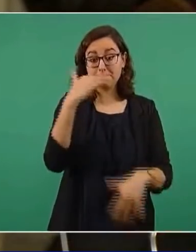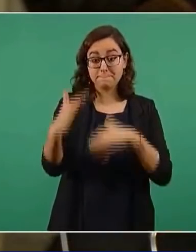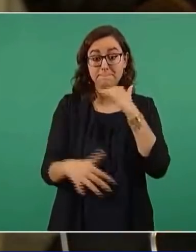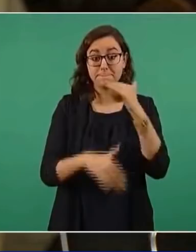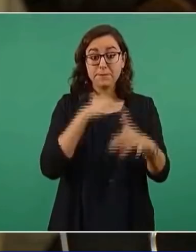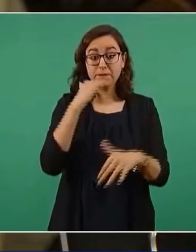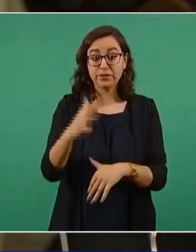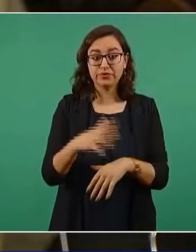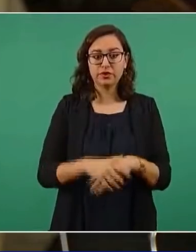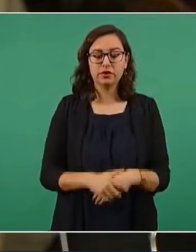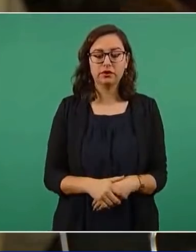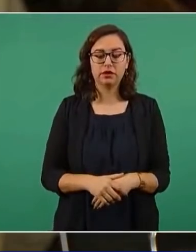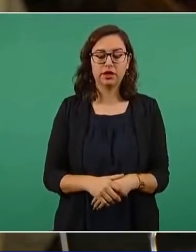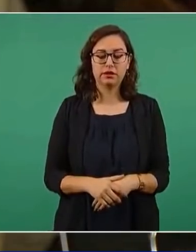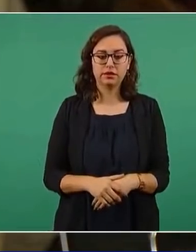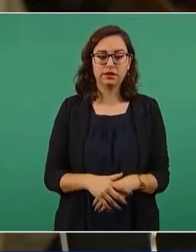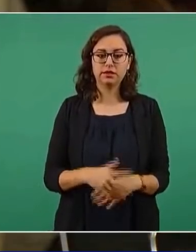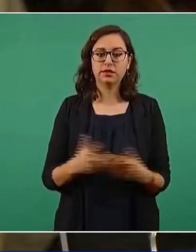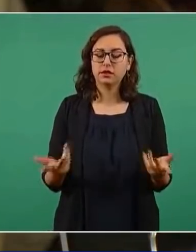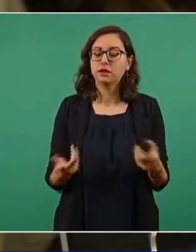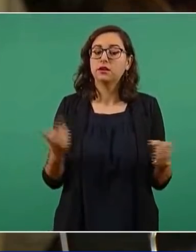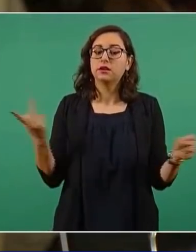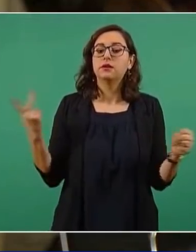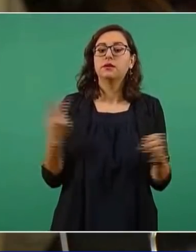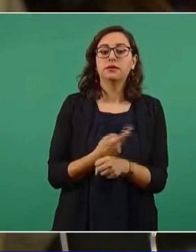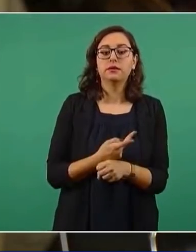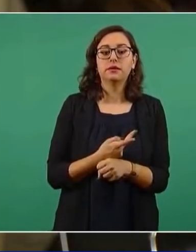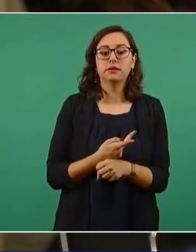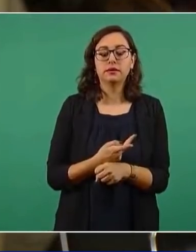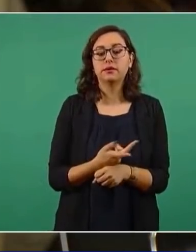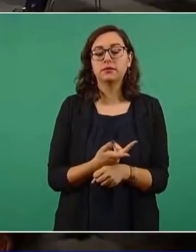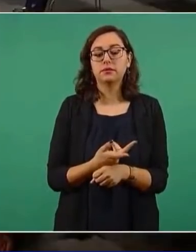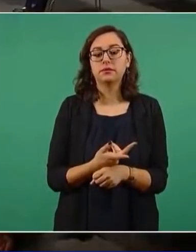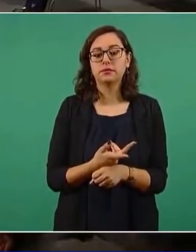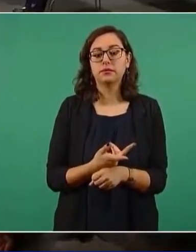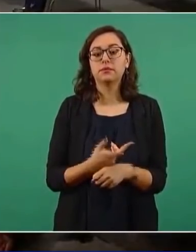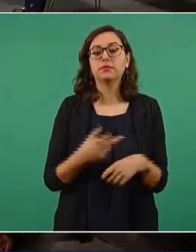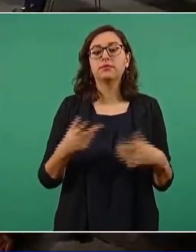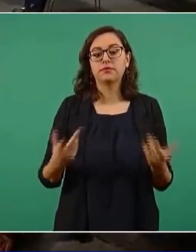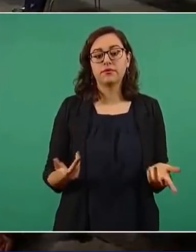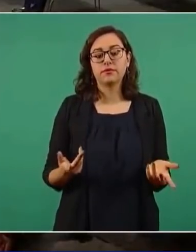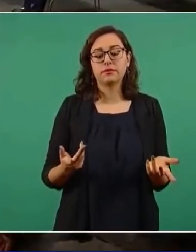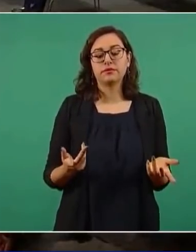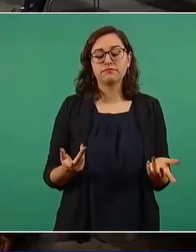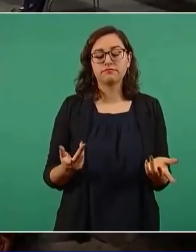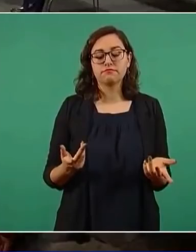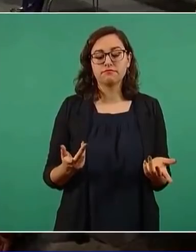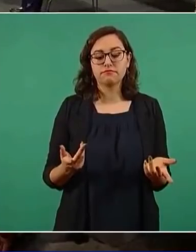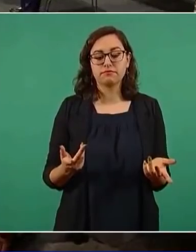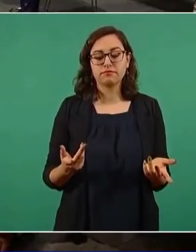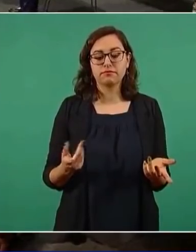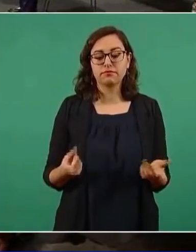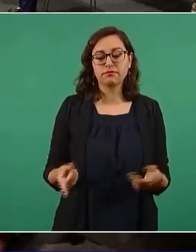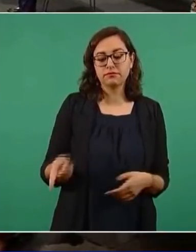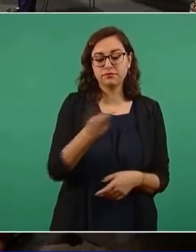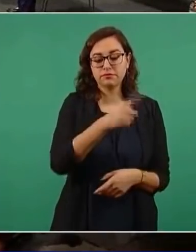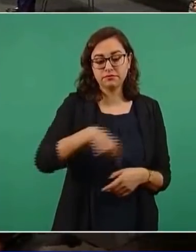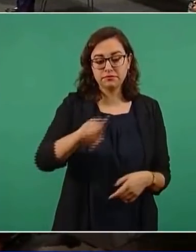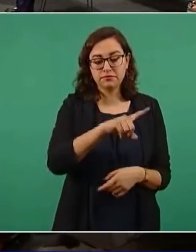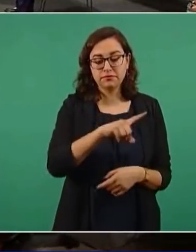los exámenes físicos, médicos que les hacen a los